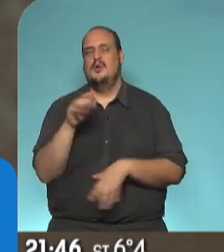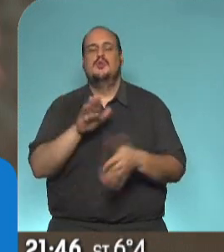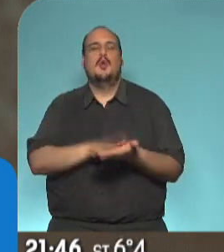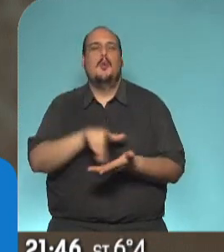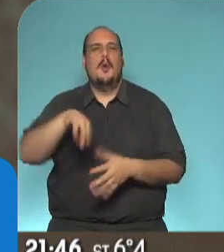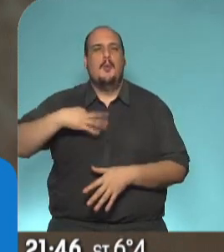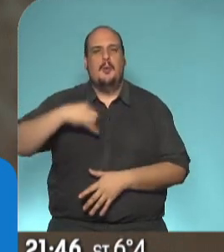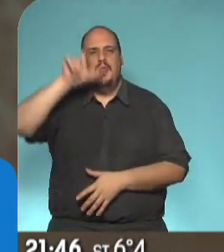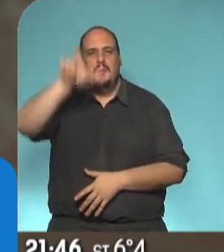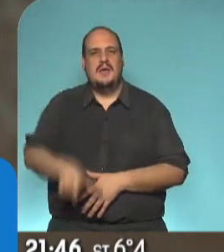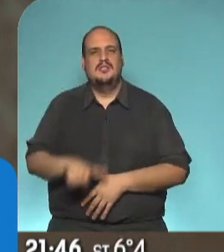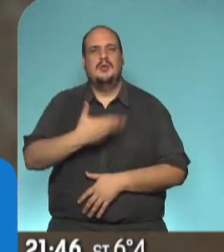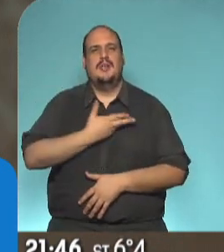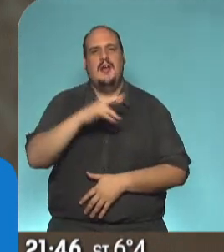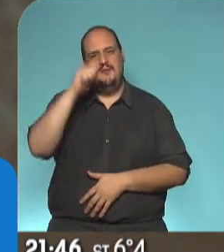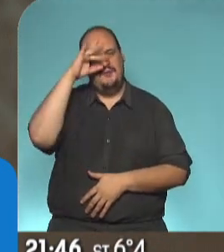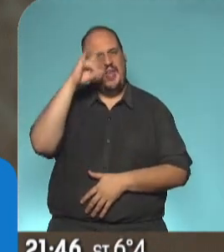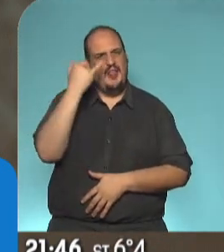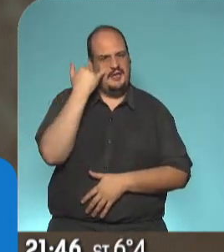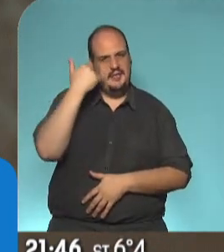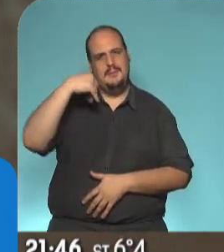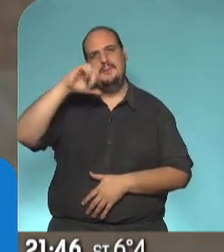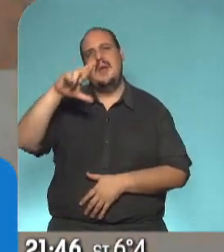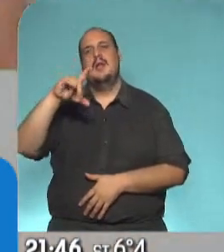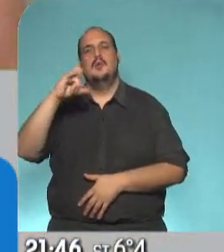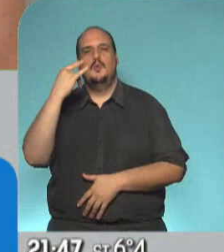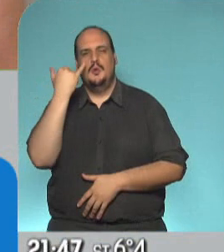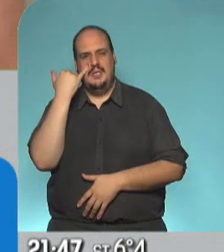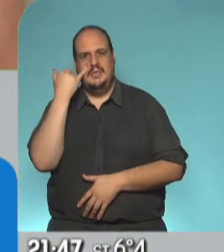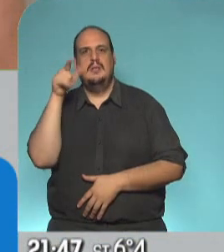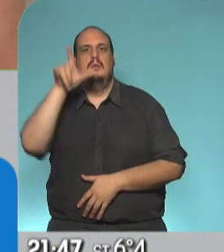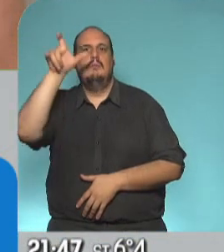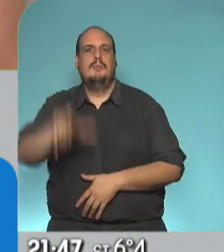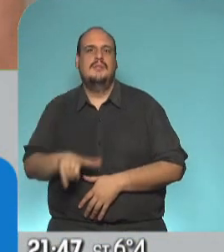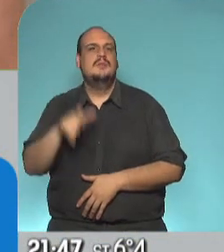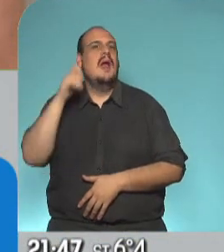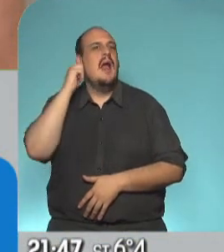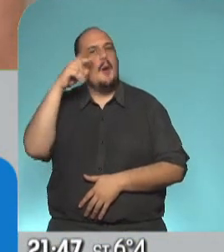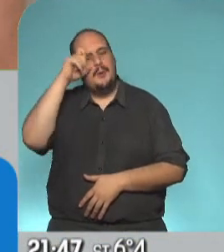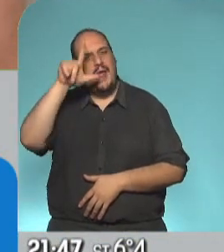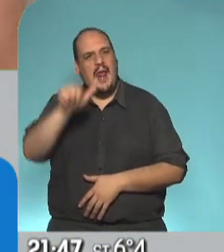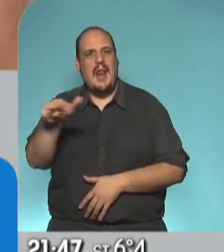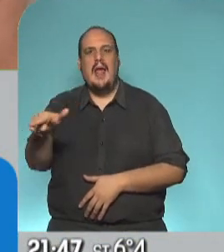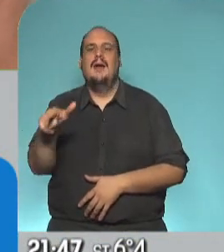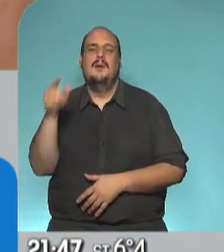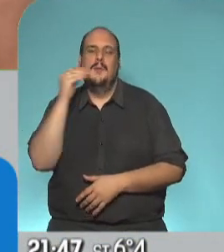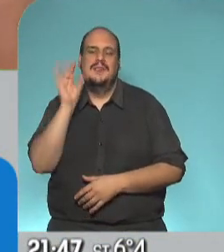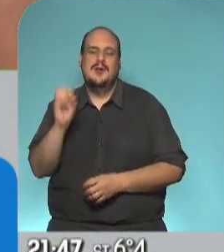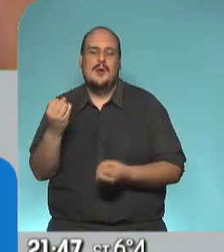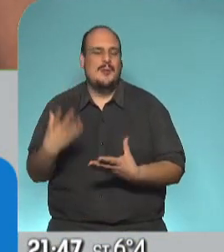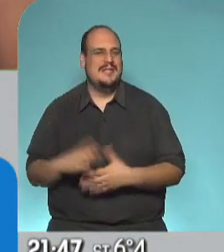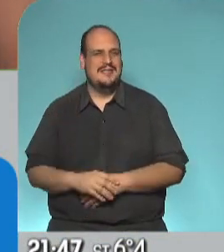Mercury. Para unos y otros, la voz, la calidez, el recuerdo de Gabriela Radice. Gaby, beso grande, buenas noches, ¿cómo